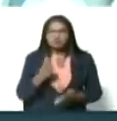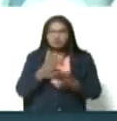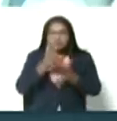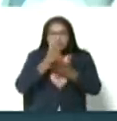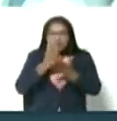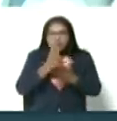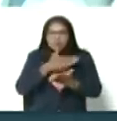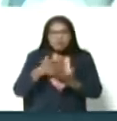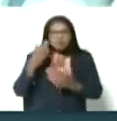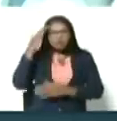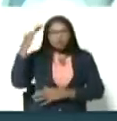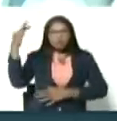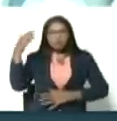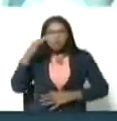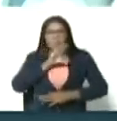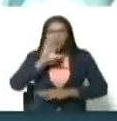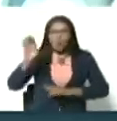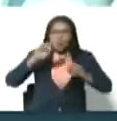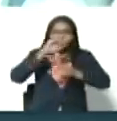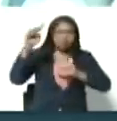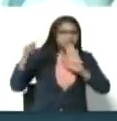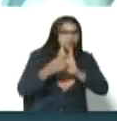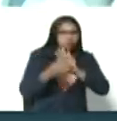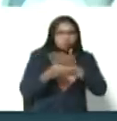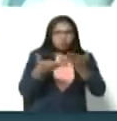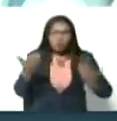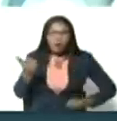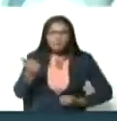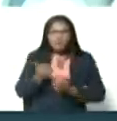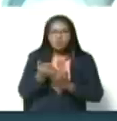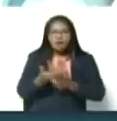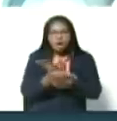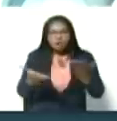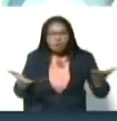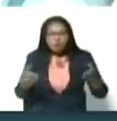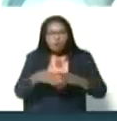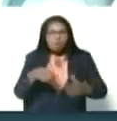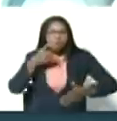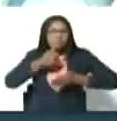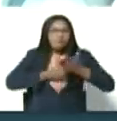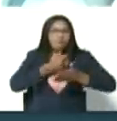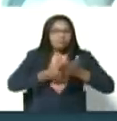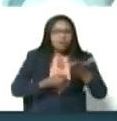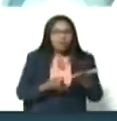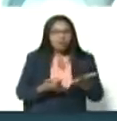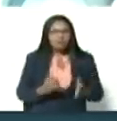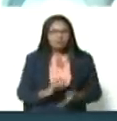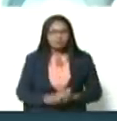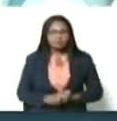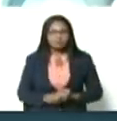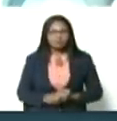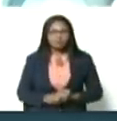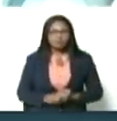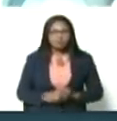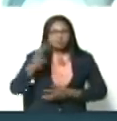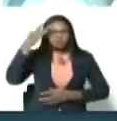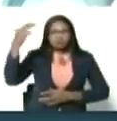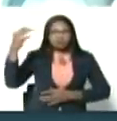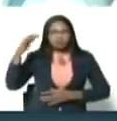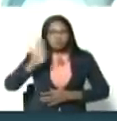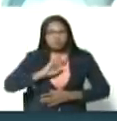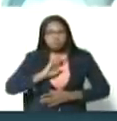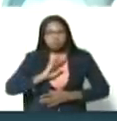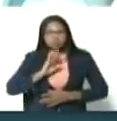y tuve un sueño de patria, un sueño colectivo de batalla nacional, un sueño colectivo